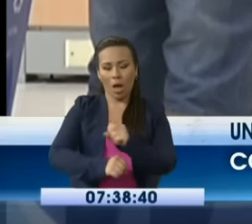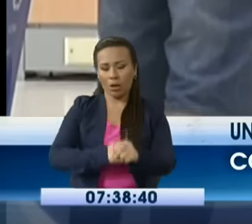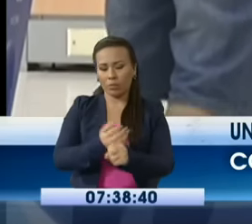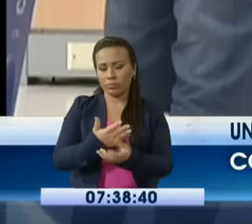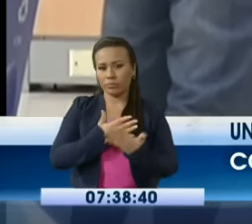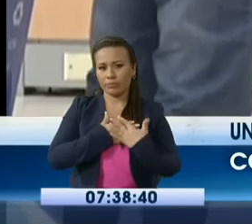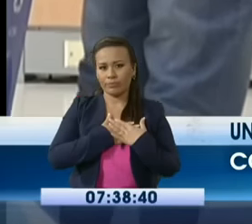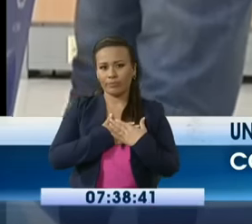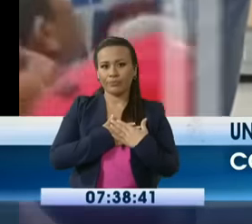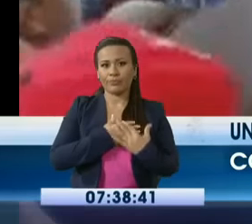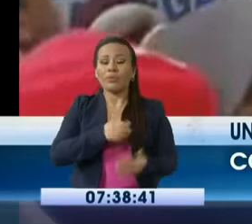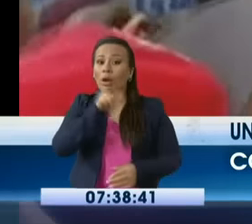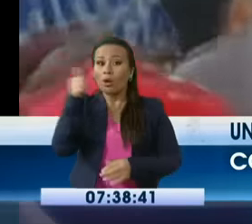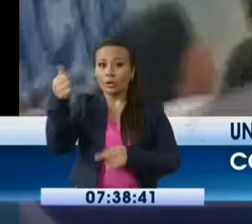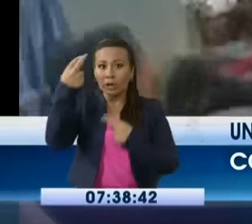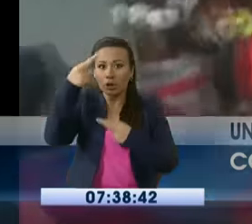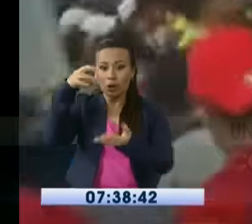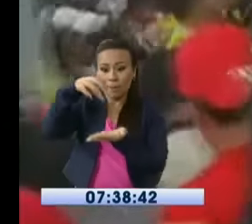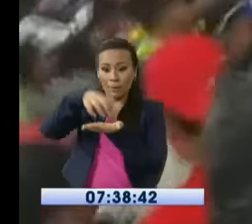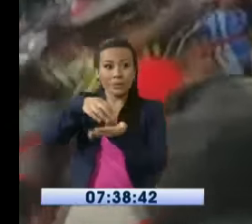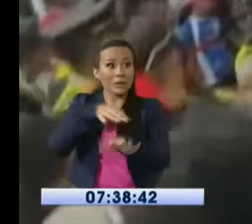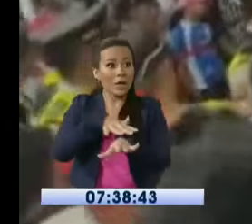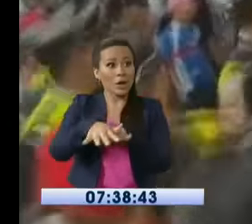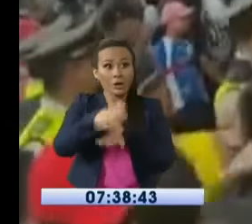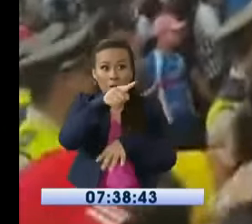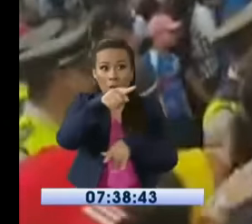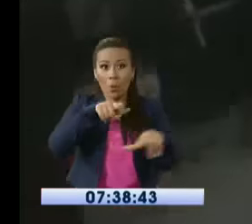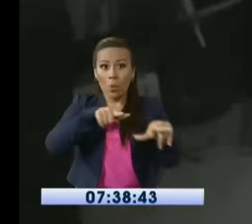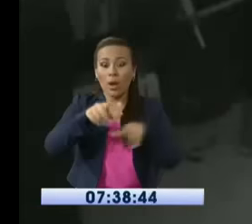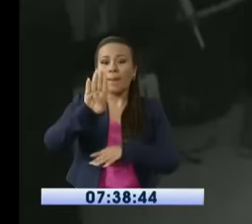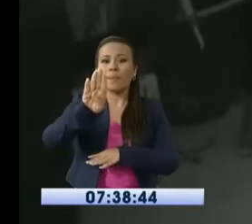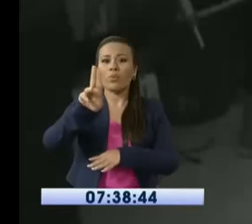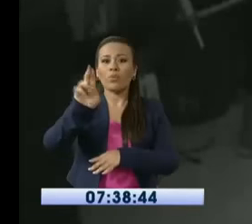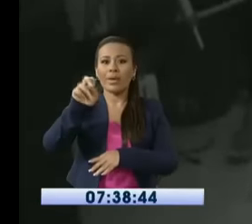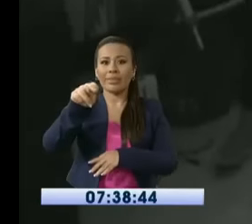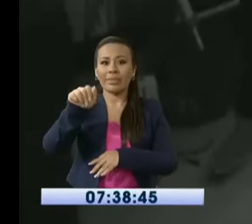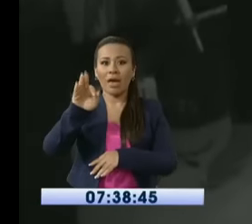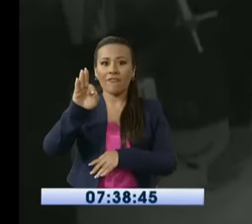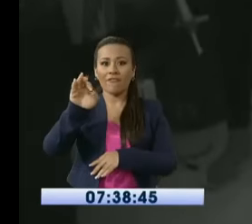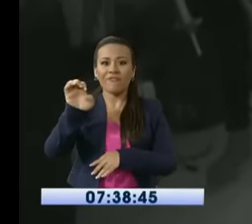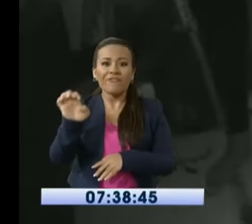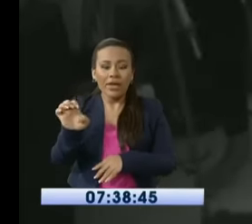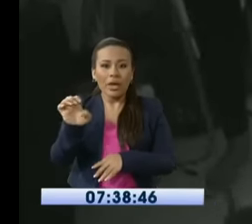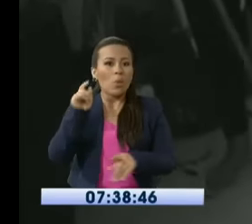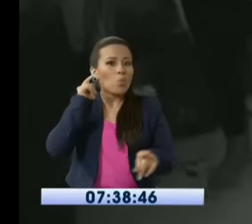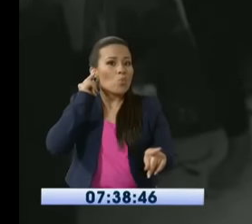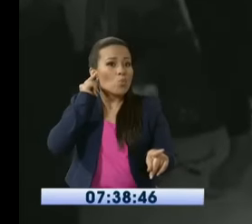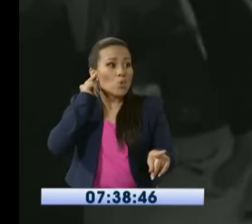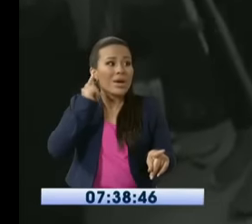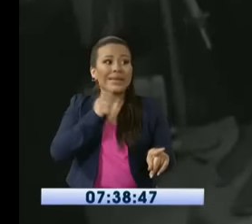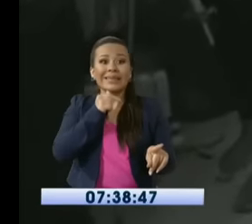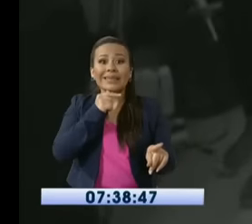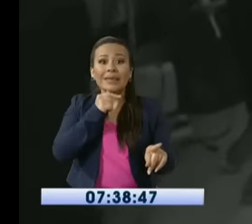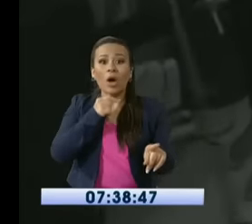vamos a la provincia de Los Ríos, justamente al cantón Buena Fe, para informarles que una joven fue asesinada aparentemente por un compañero